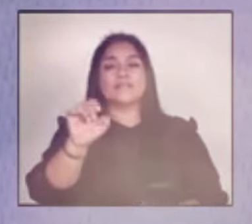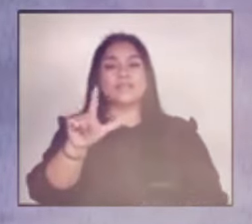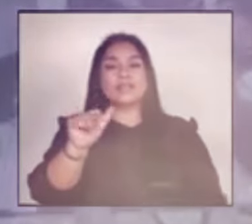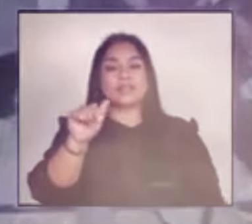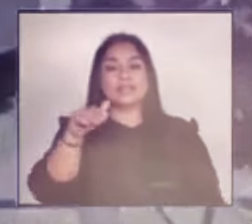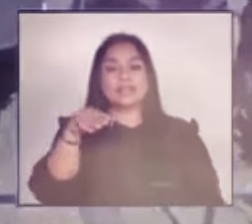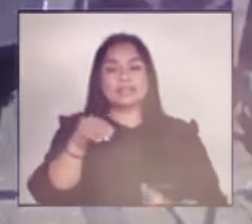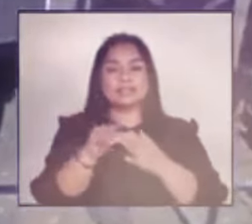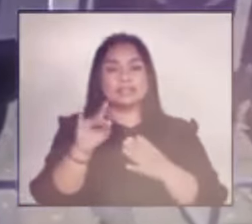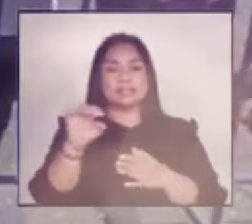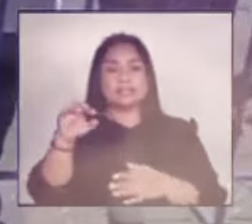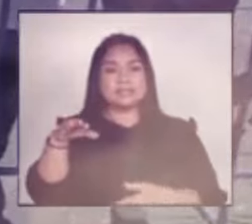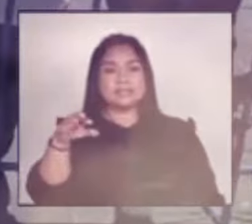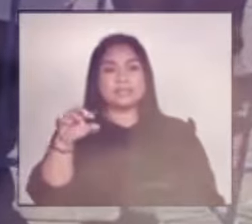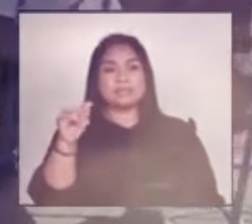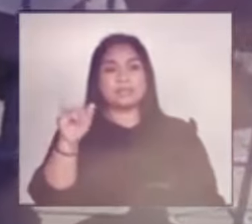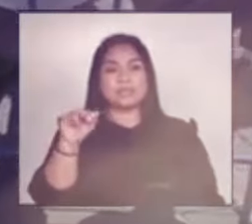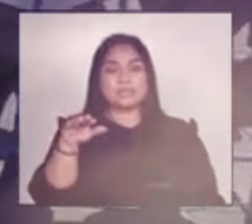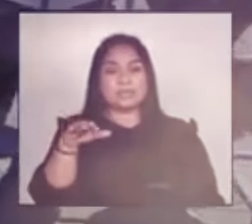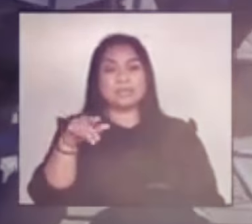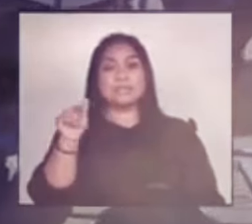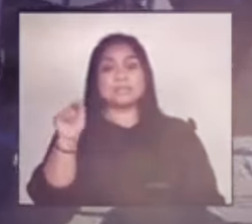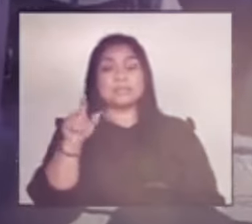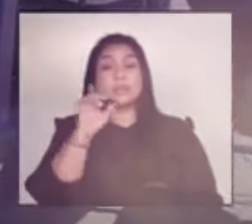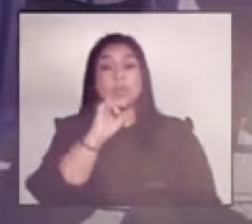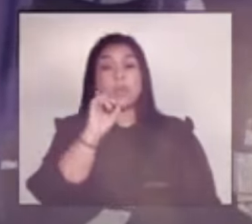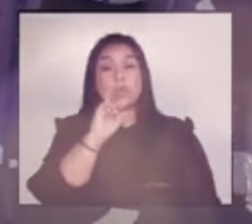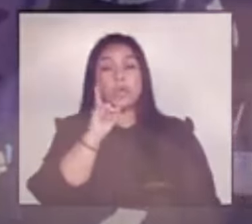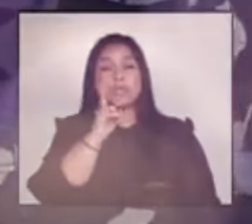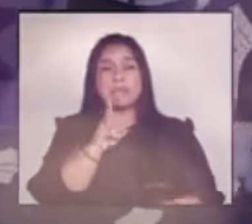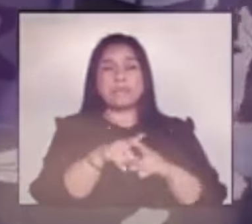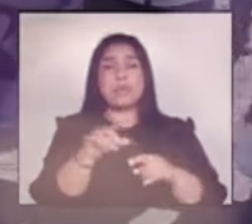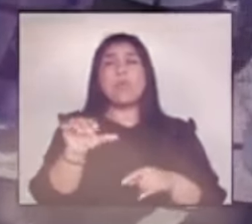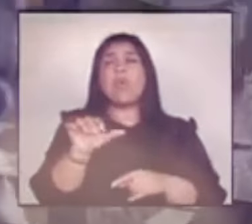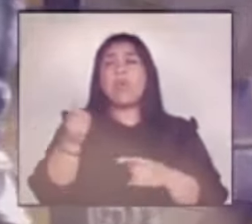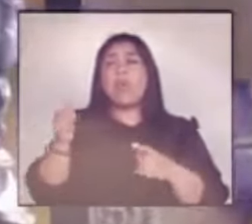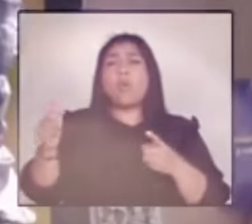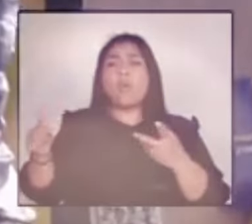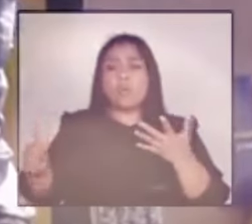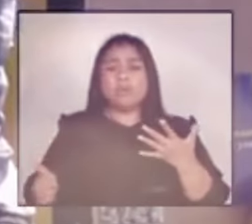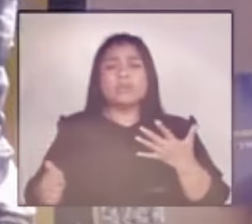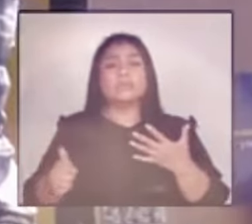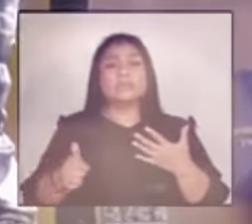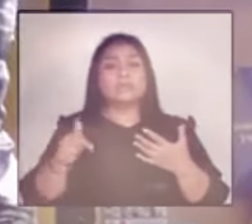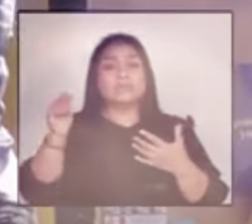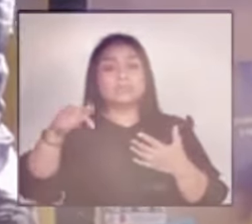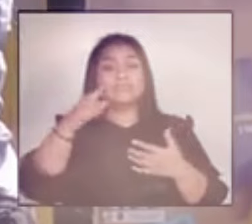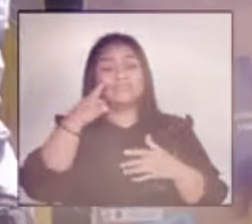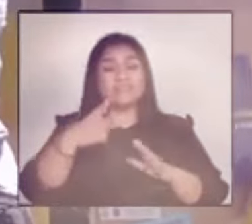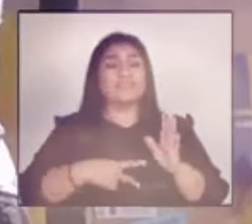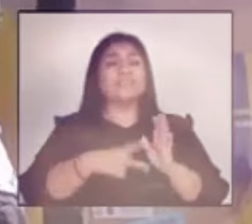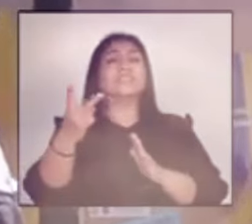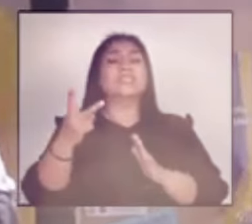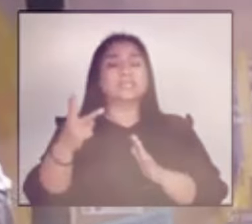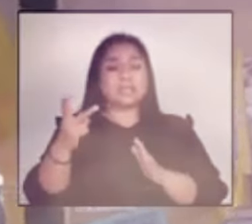una joven que, como tantas otras en este país, fue víctima de